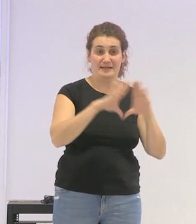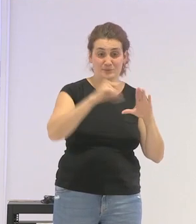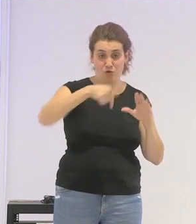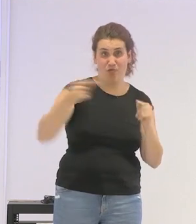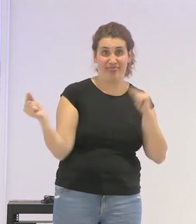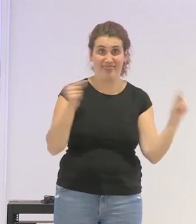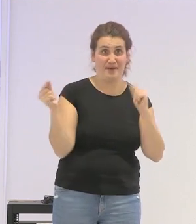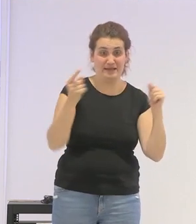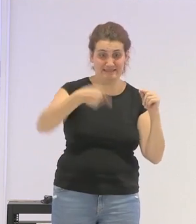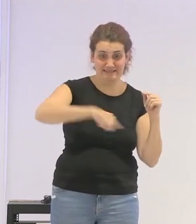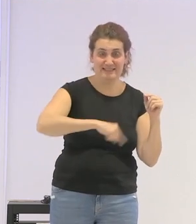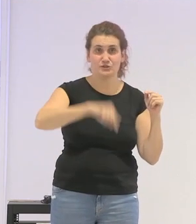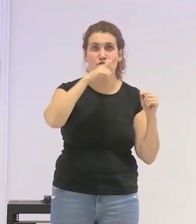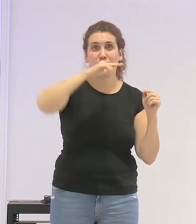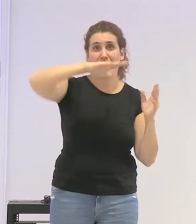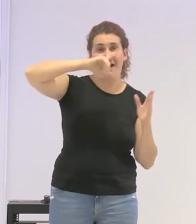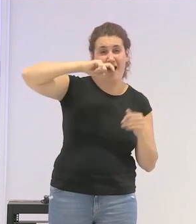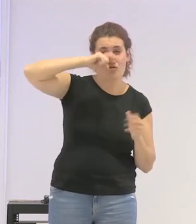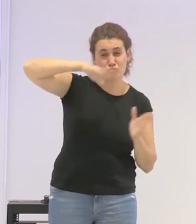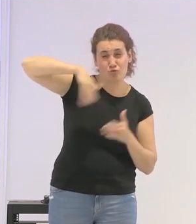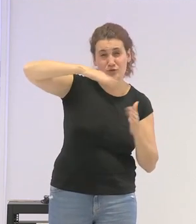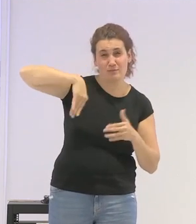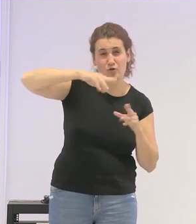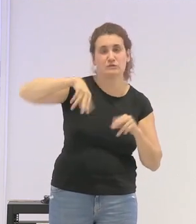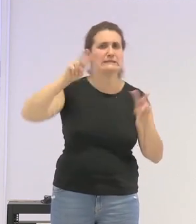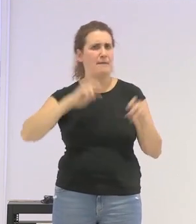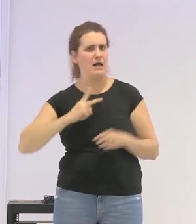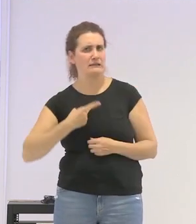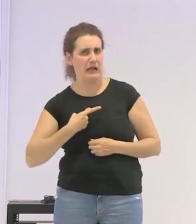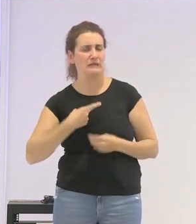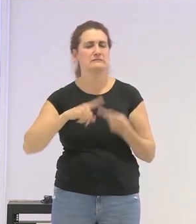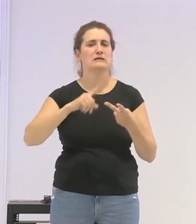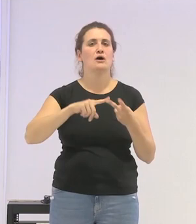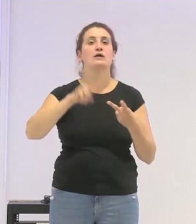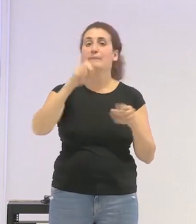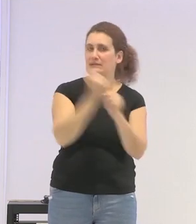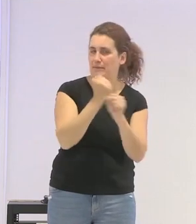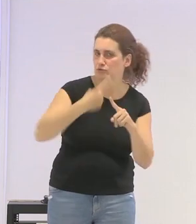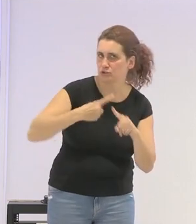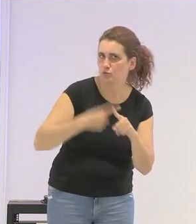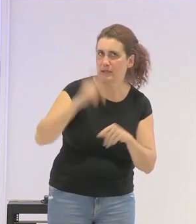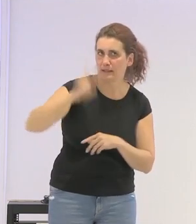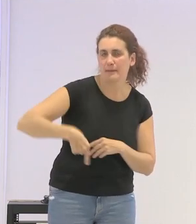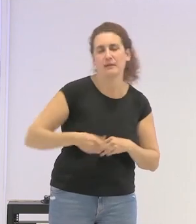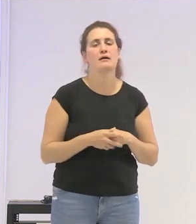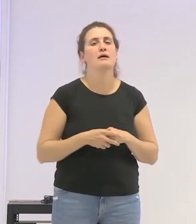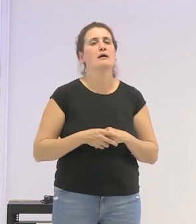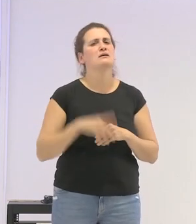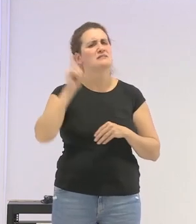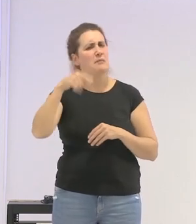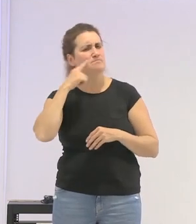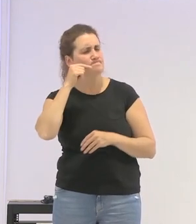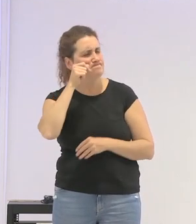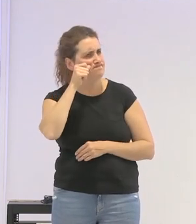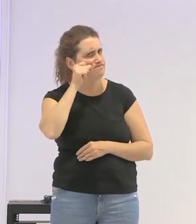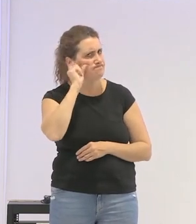que hemos tenido estos últimos años con la cuestión trans, pero también con la cuestión del trabajo sexual, creo que también hemos podido